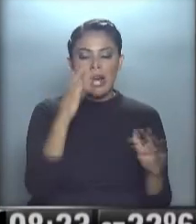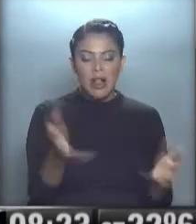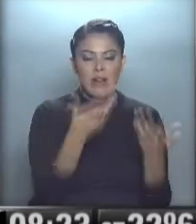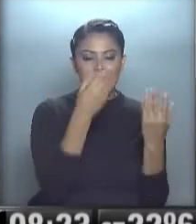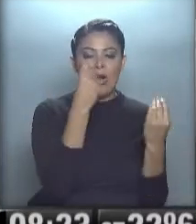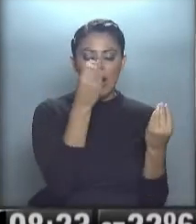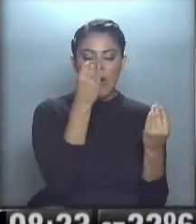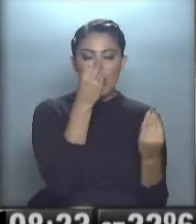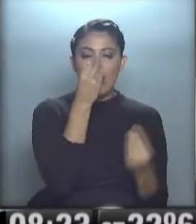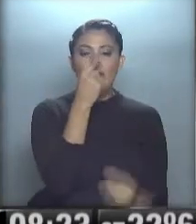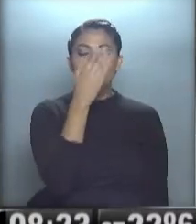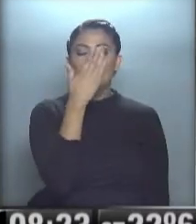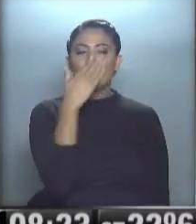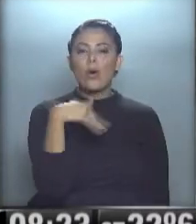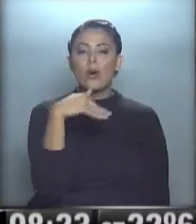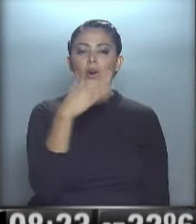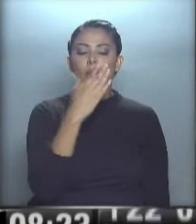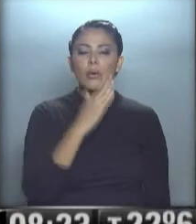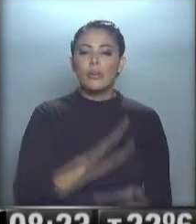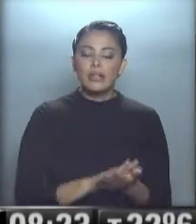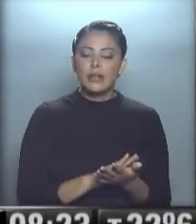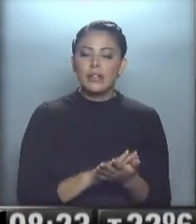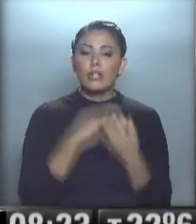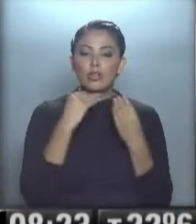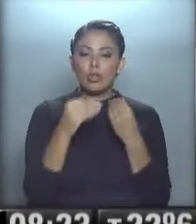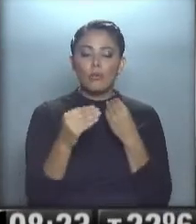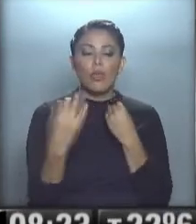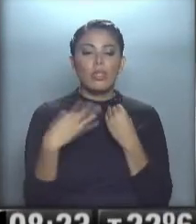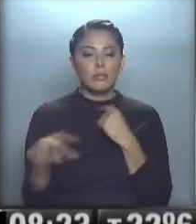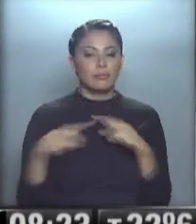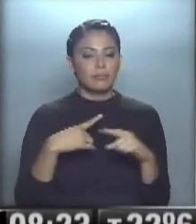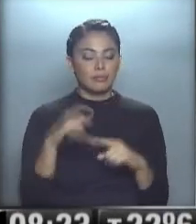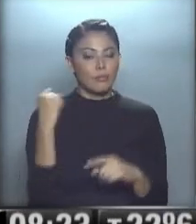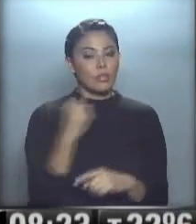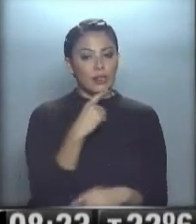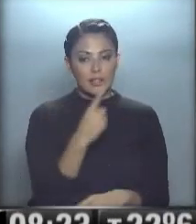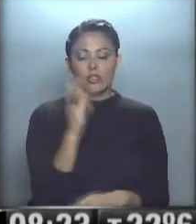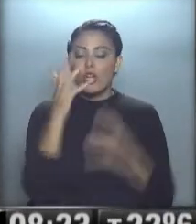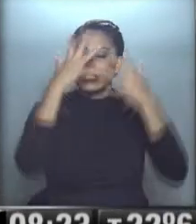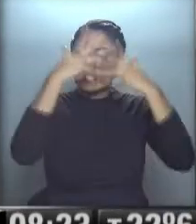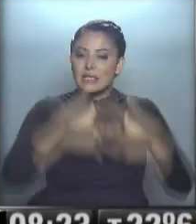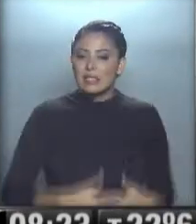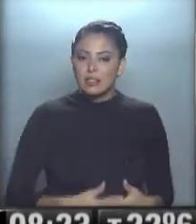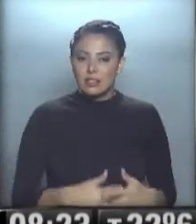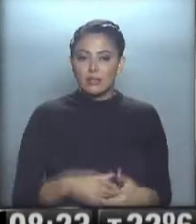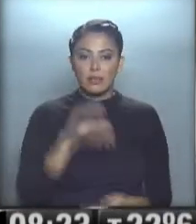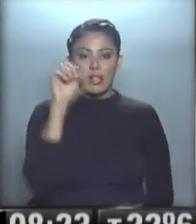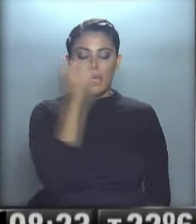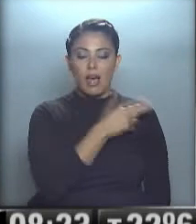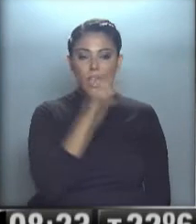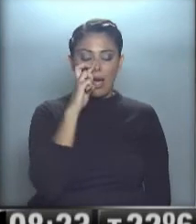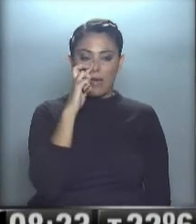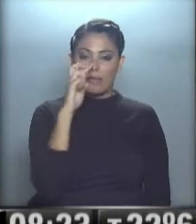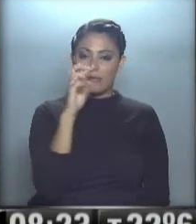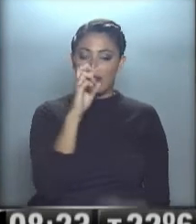al tema de la instrumentación de la medida, es necesario destacar que el sistema informático de la Administración Federal de Ingresos Públicos ha